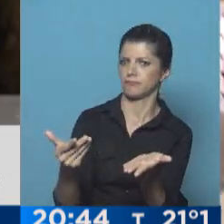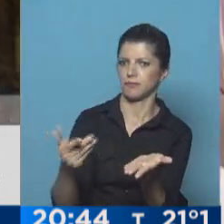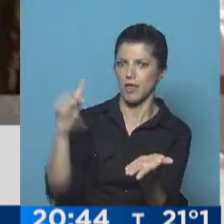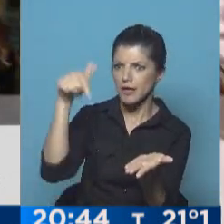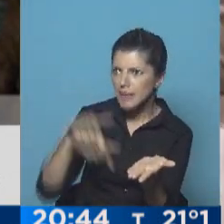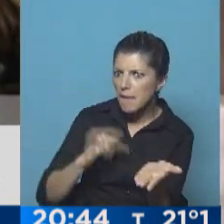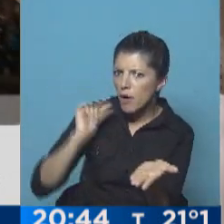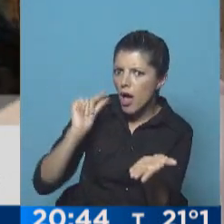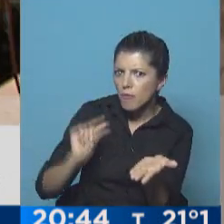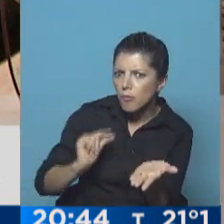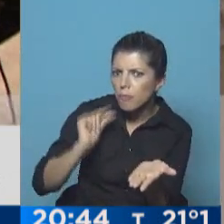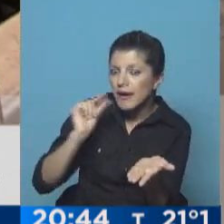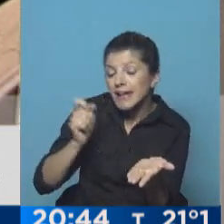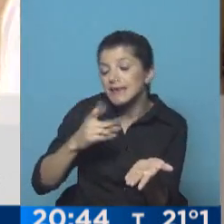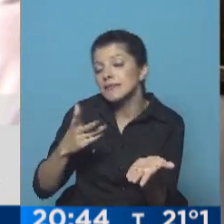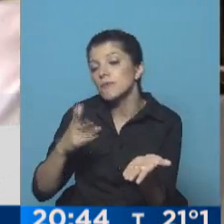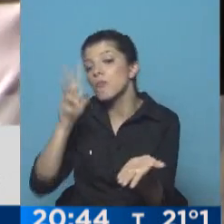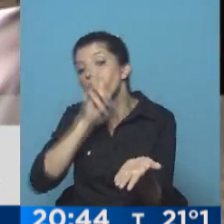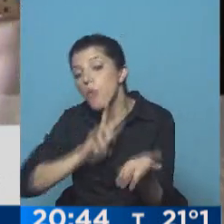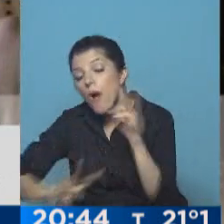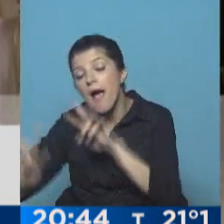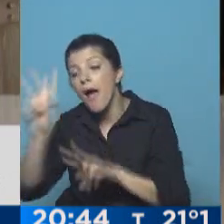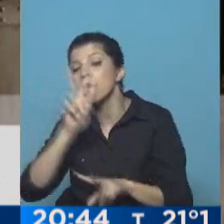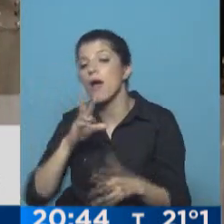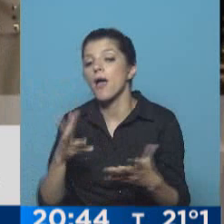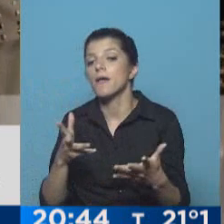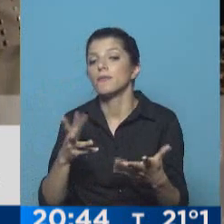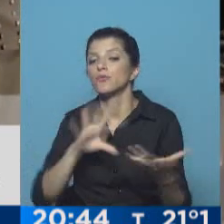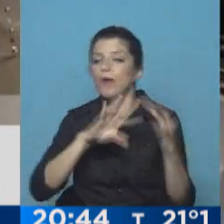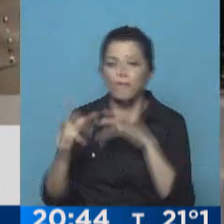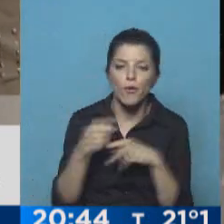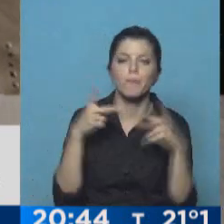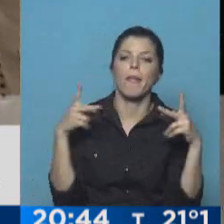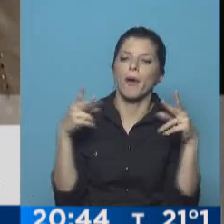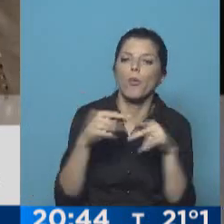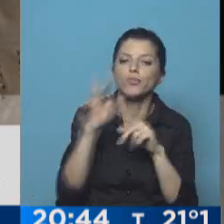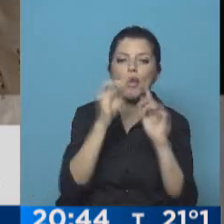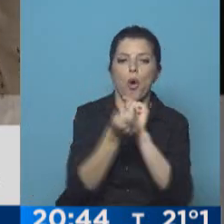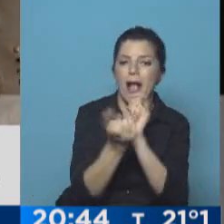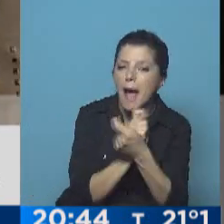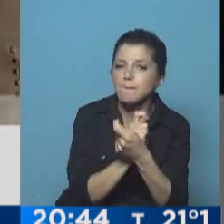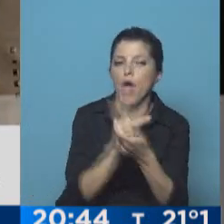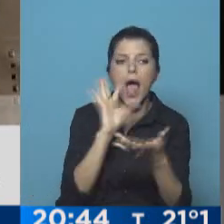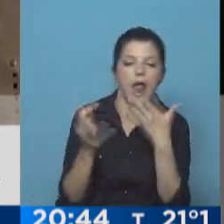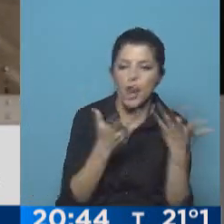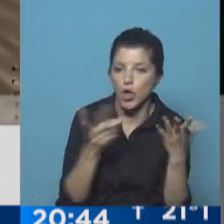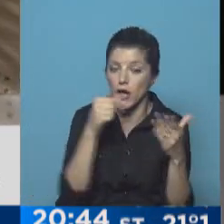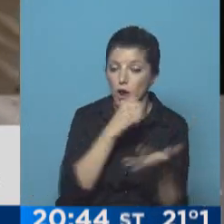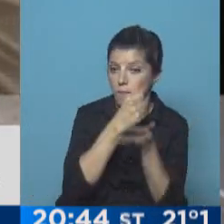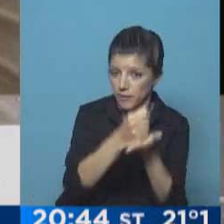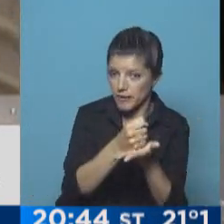vez que se intentaba realizar ajustes o modificaciones